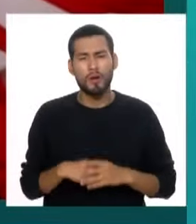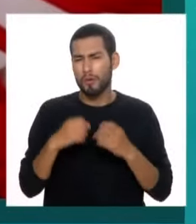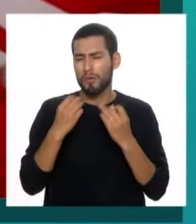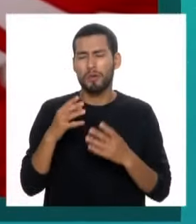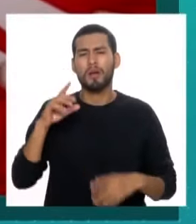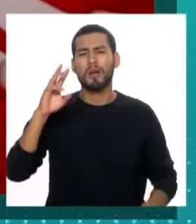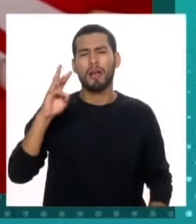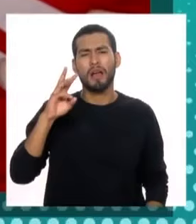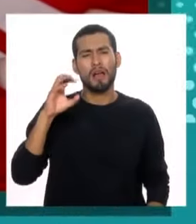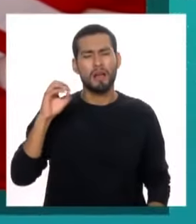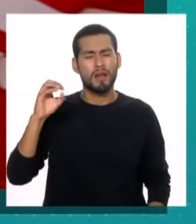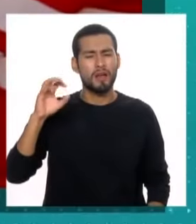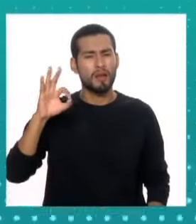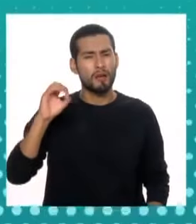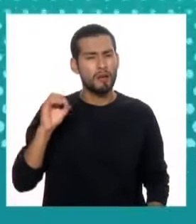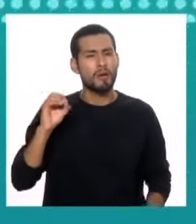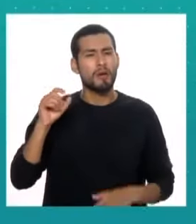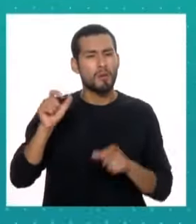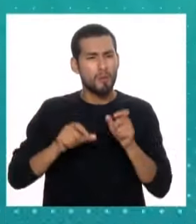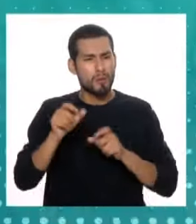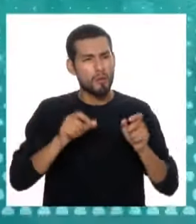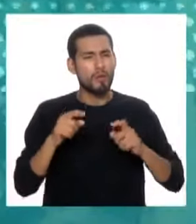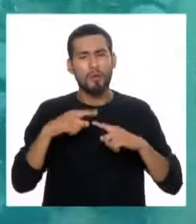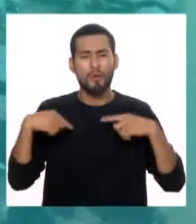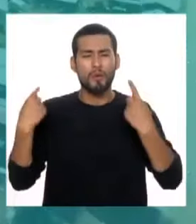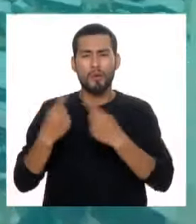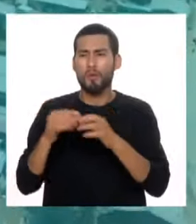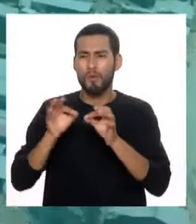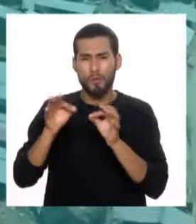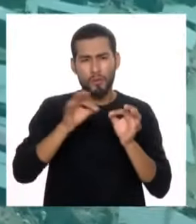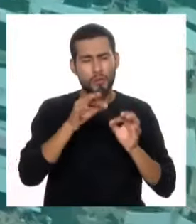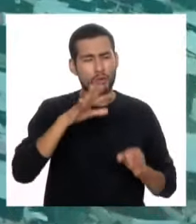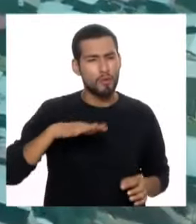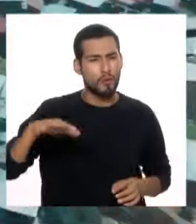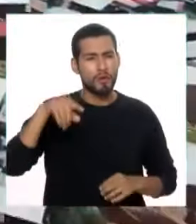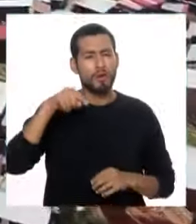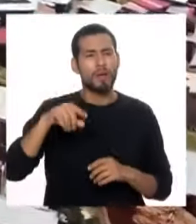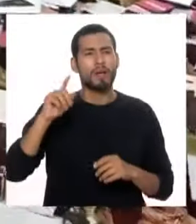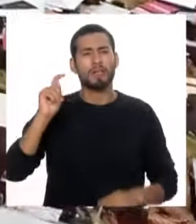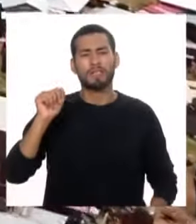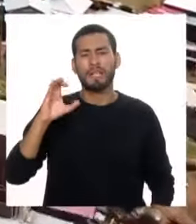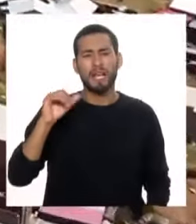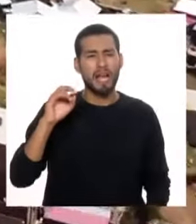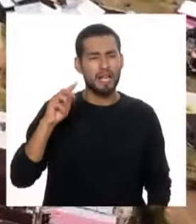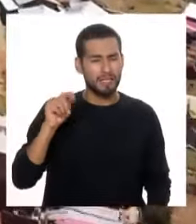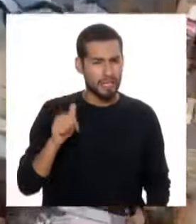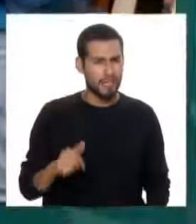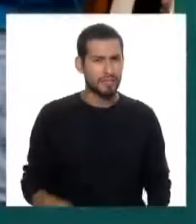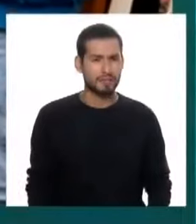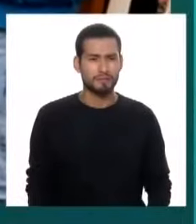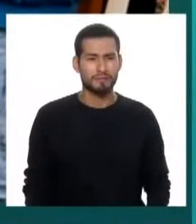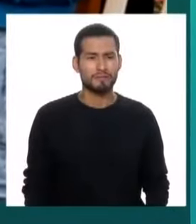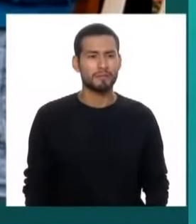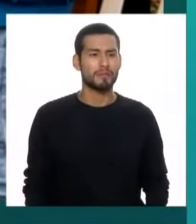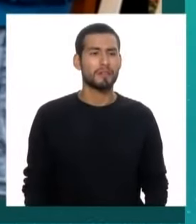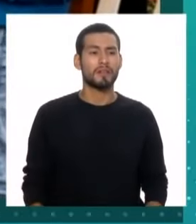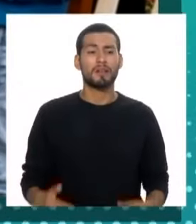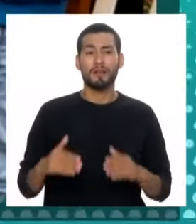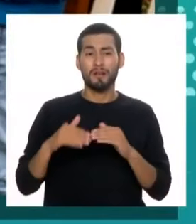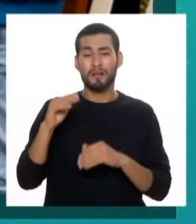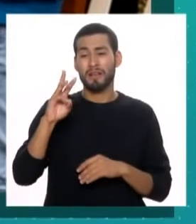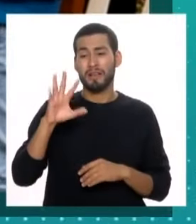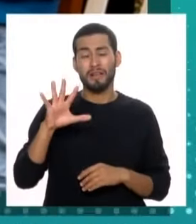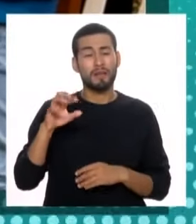de 690 pobladores en zonas rurales de la provincia de Tayacaja. Más de